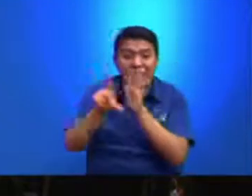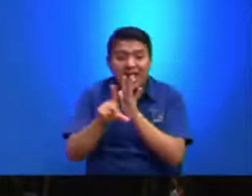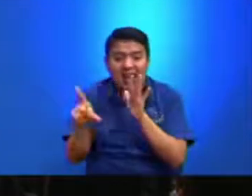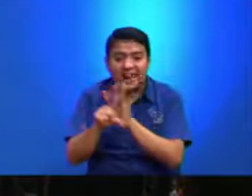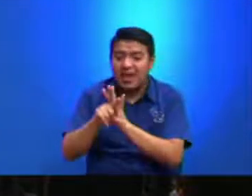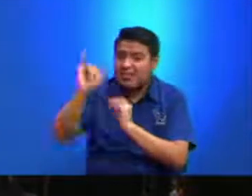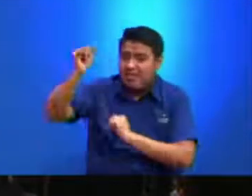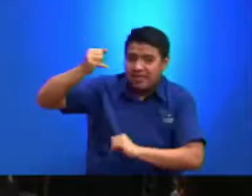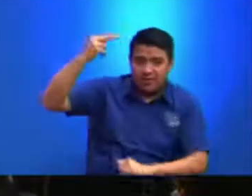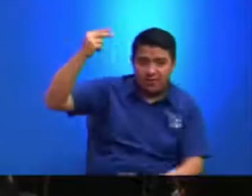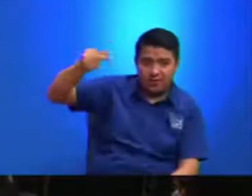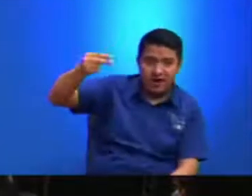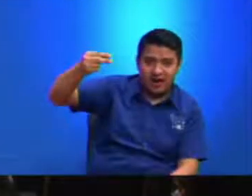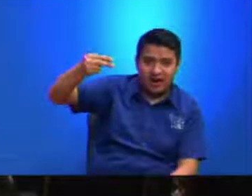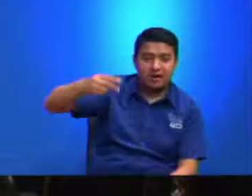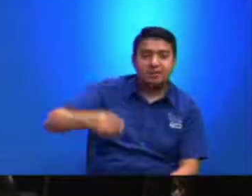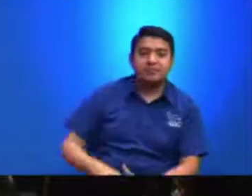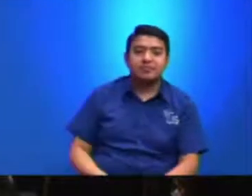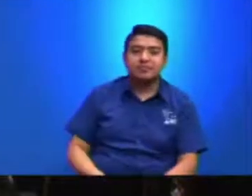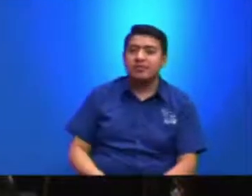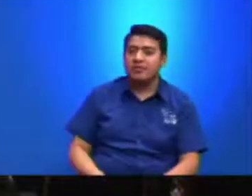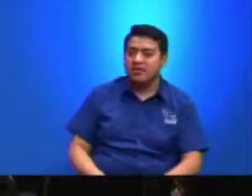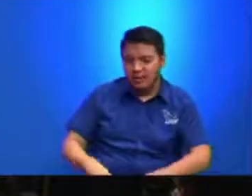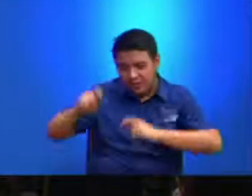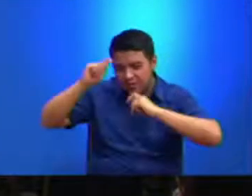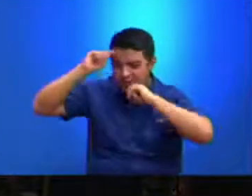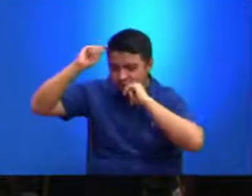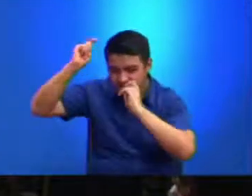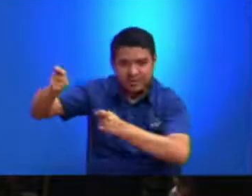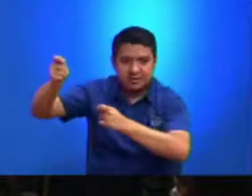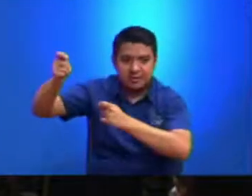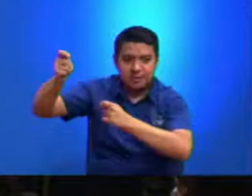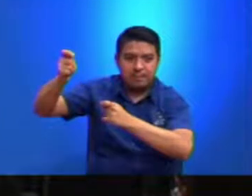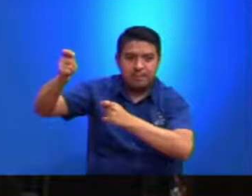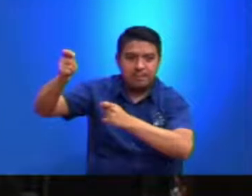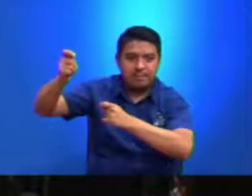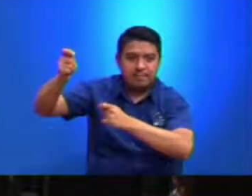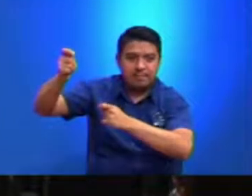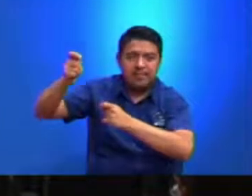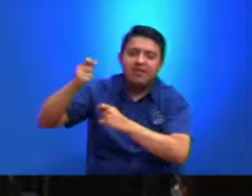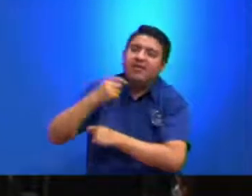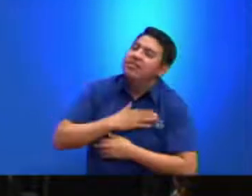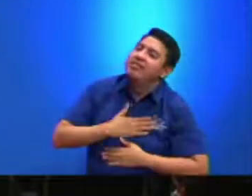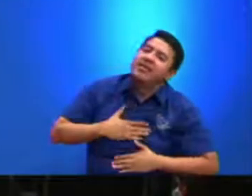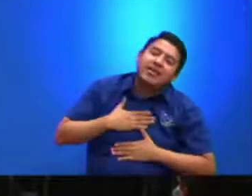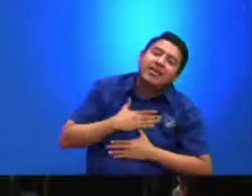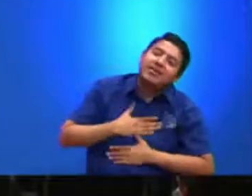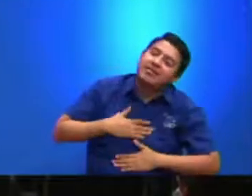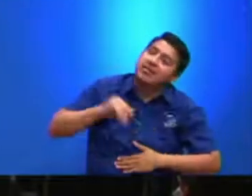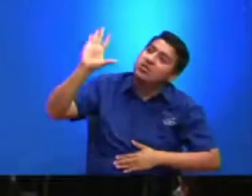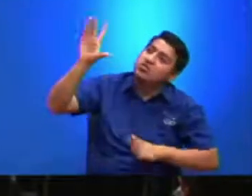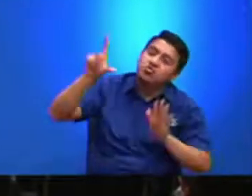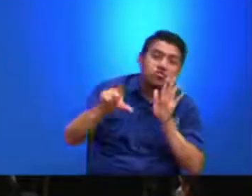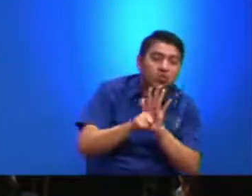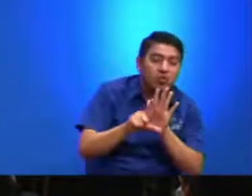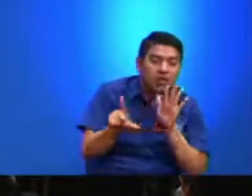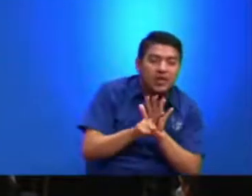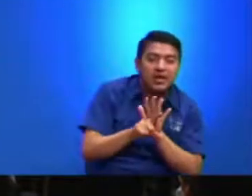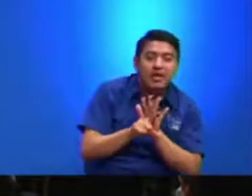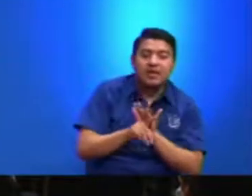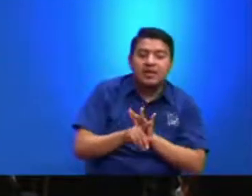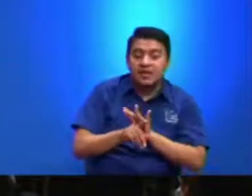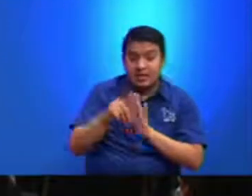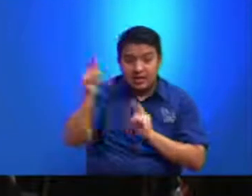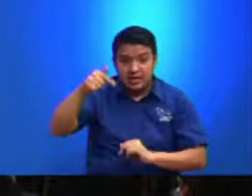Jehová está su obligación, está su delicia, y en ella